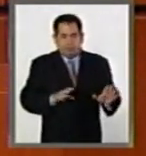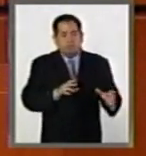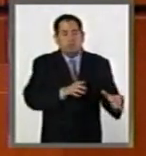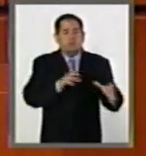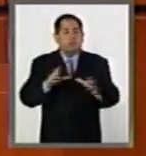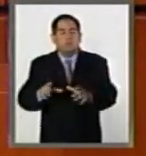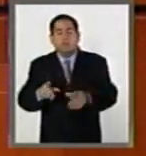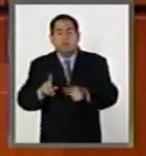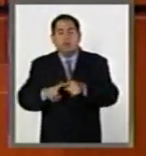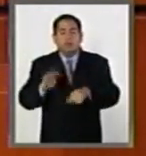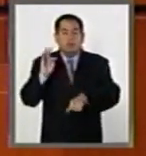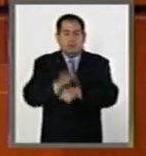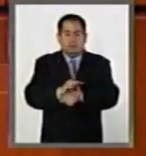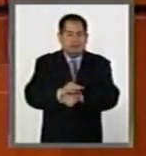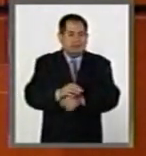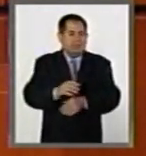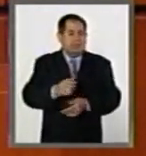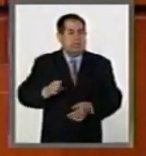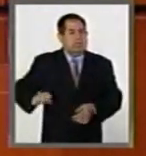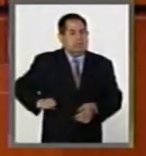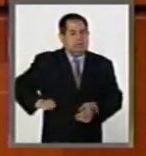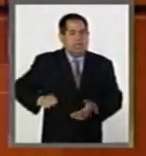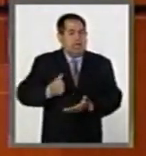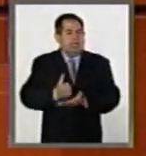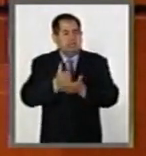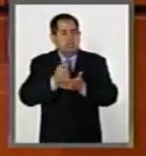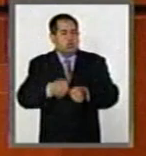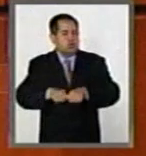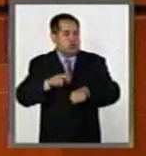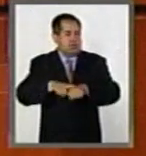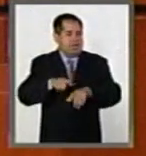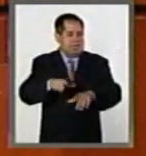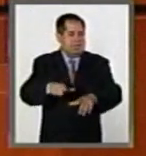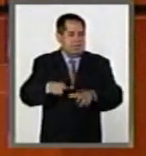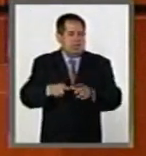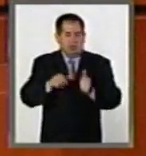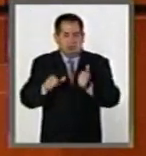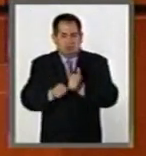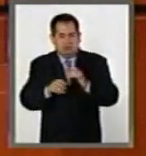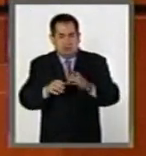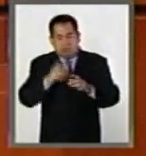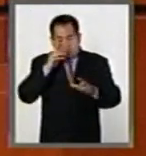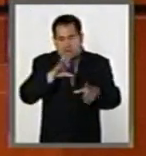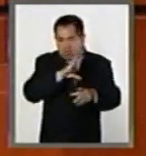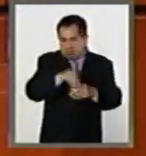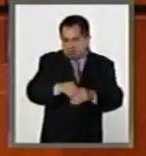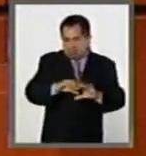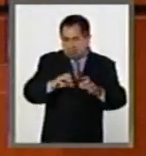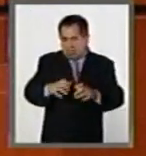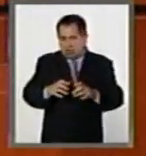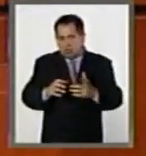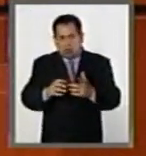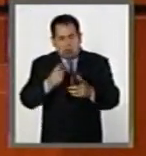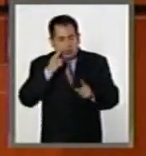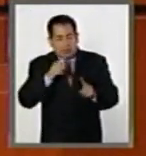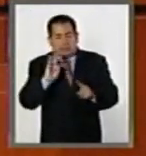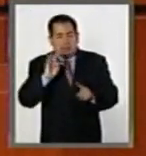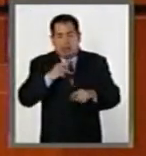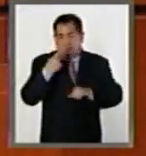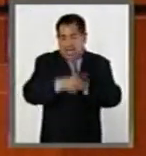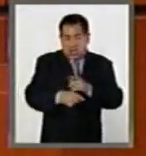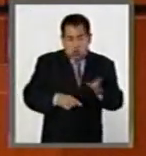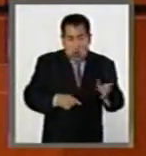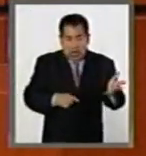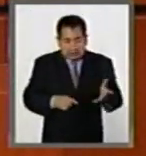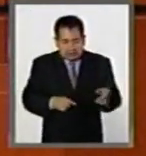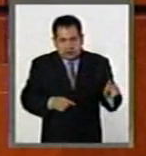amparo de la asistencia social en la eventualidad de que se vean involucrados en alguna comisión de delito para